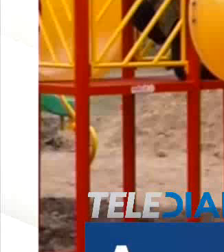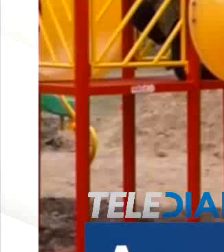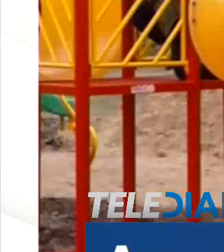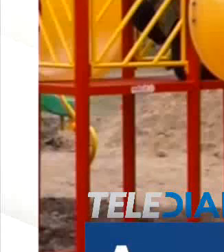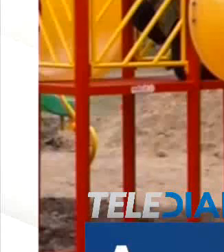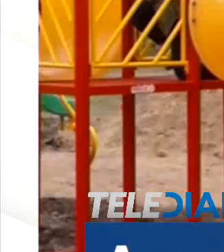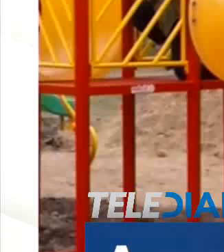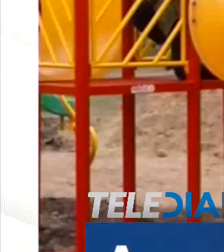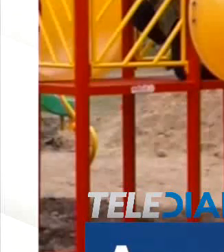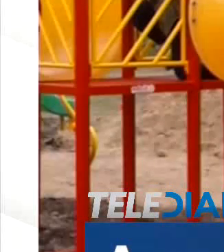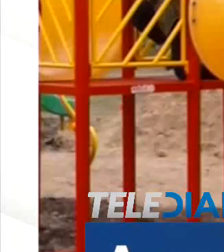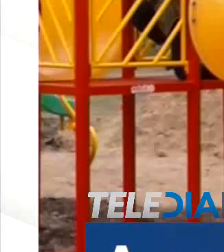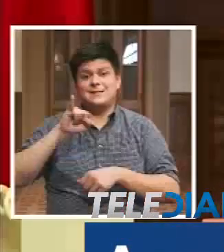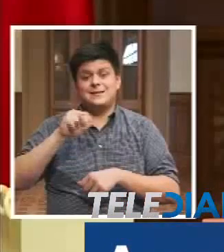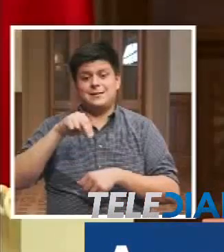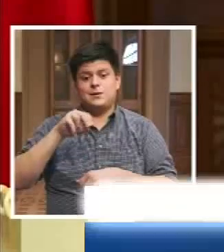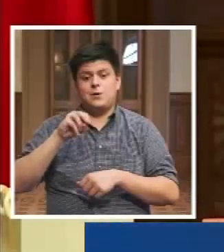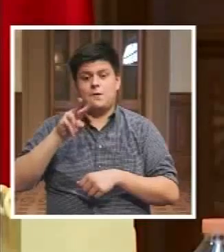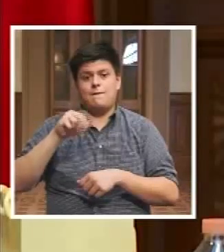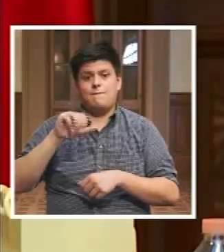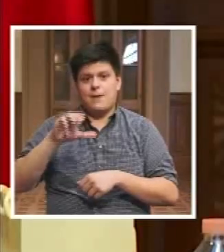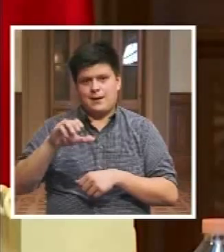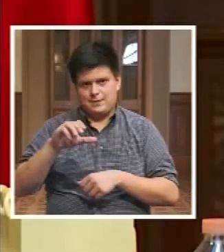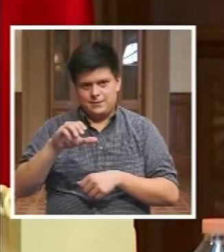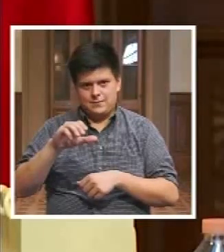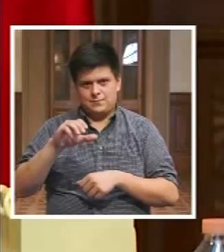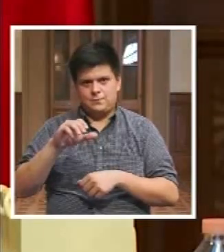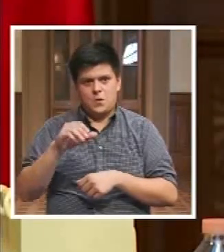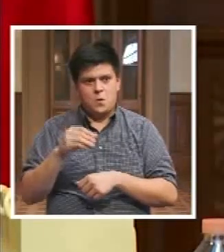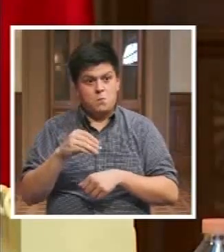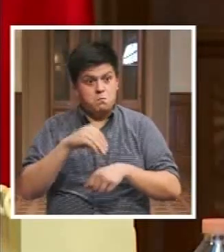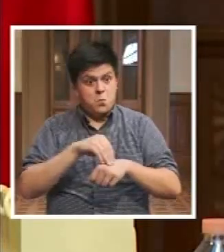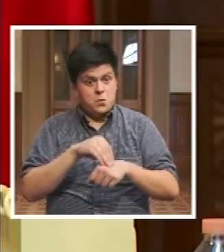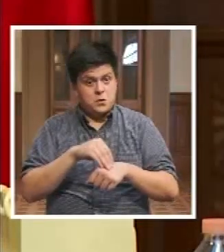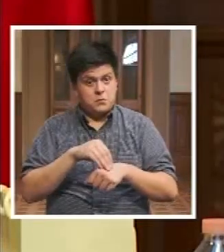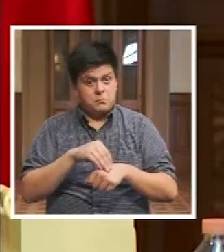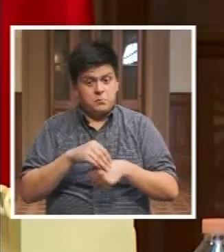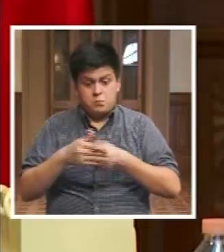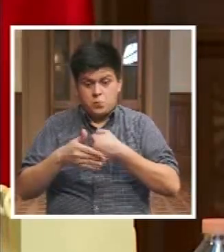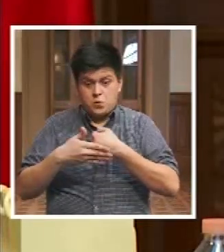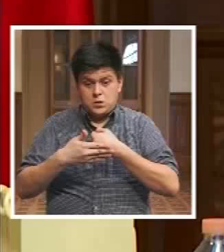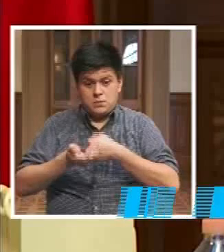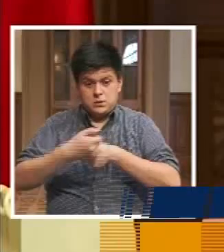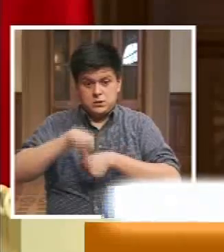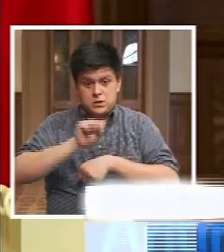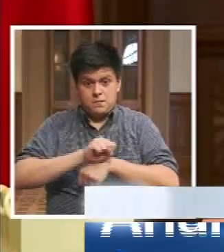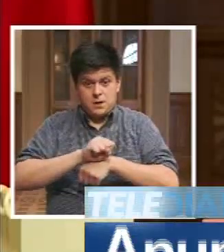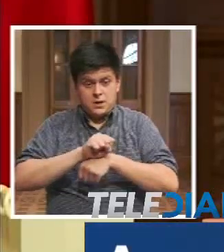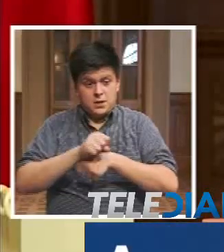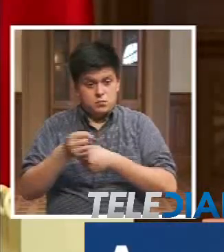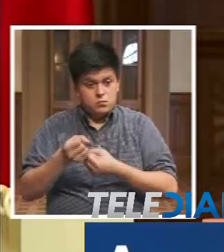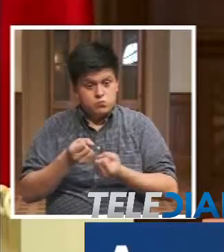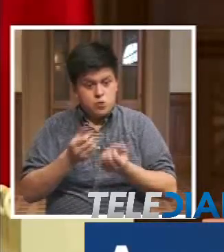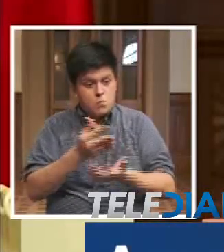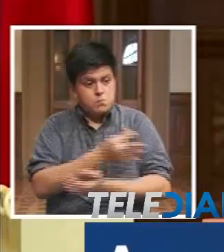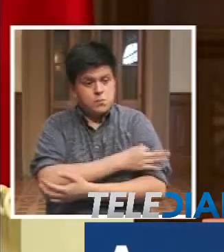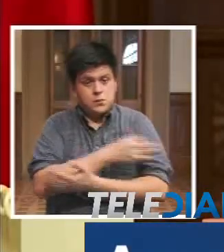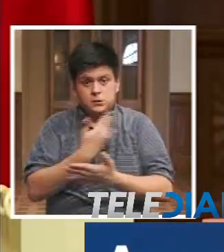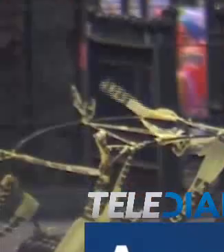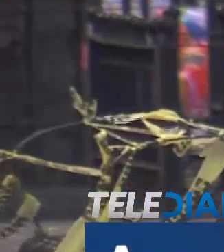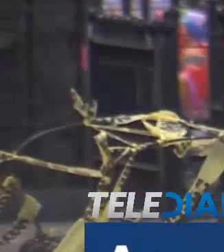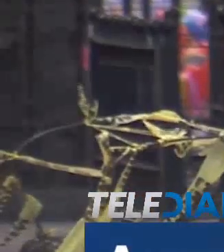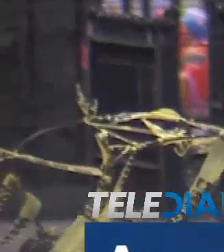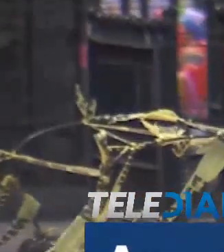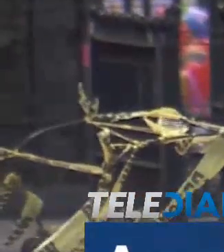30 al 50 por ciento en nuevo léon el secretario de salud manuel de lado cavazos informó que si bien el panorama